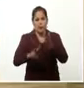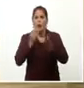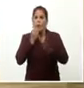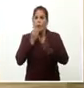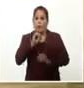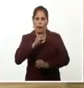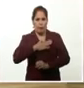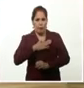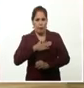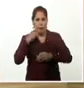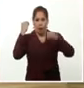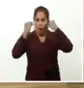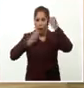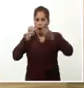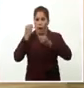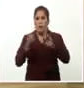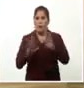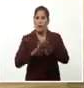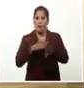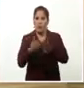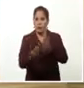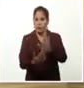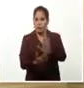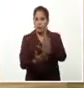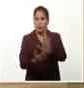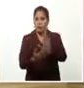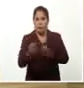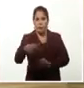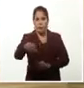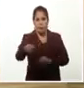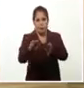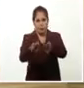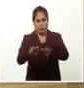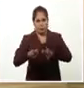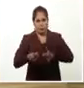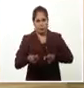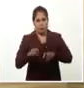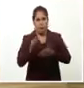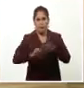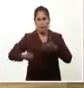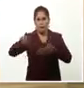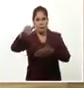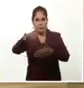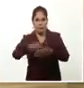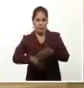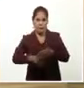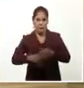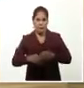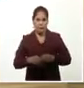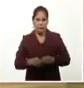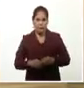de estos análisis será llevado a la próxima sesión ordinaria de la Asamblea Nacional